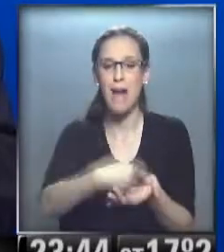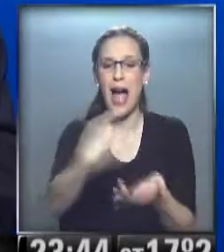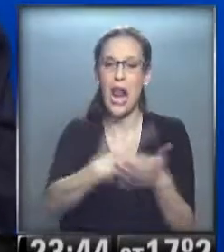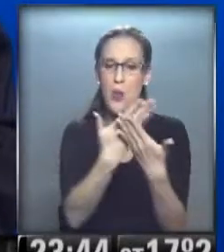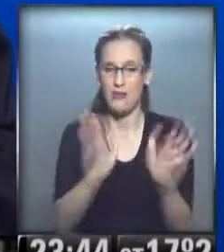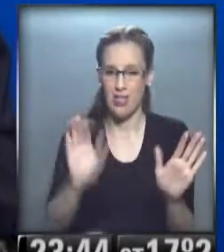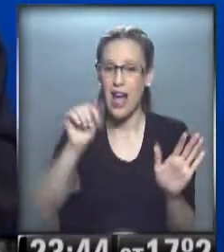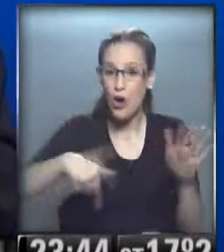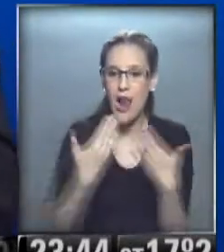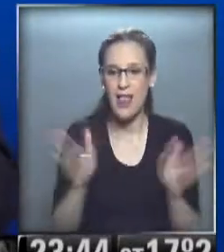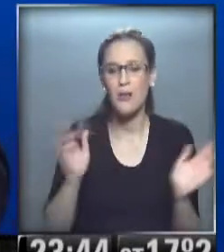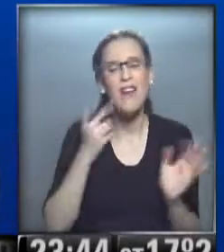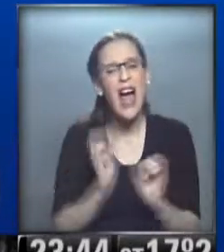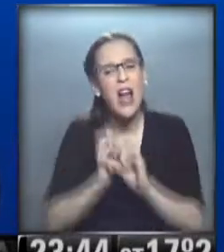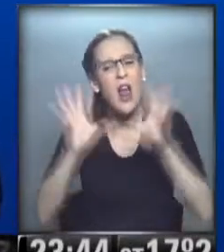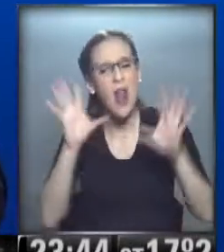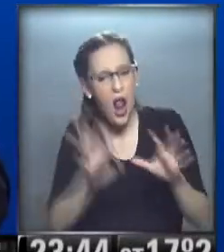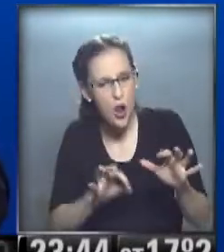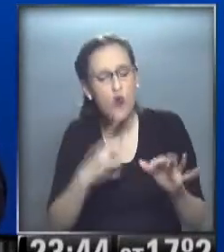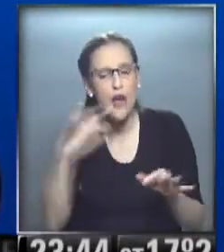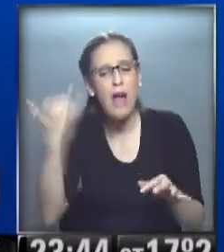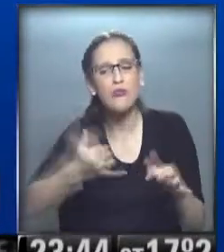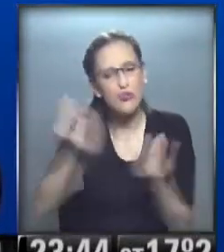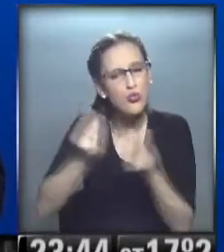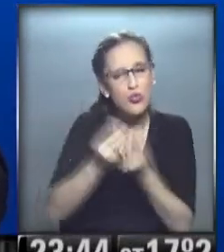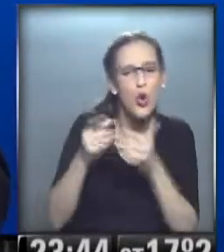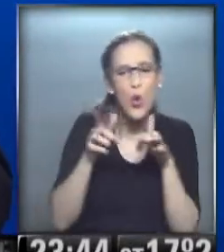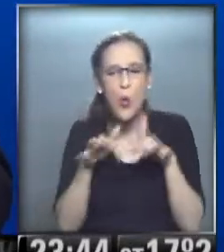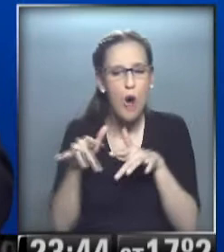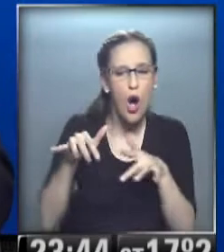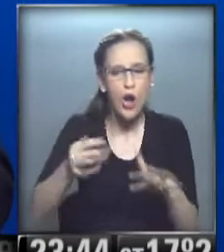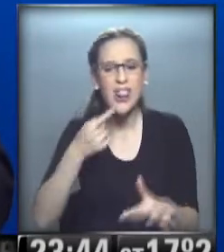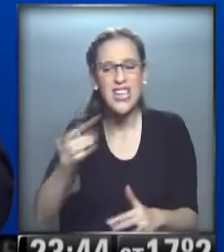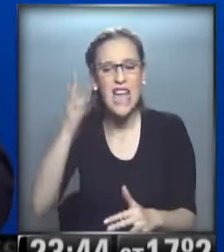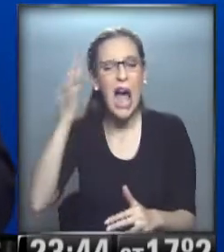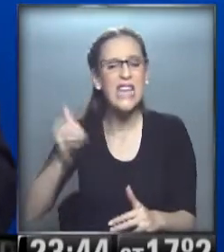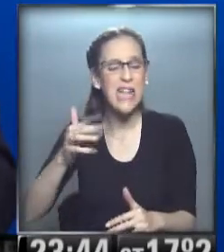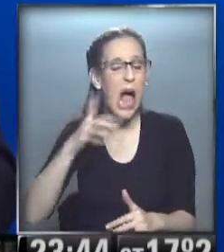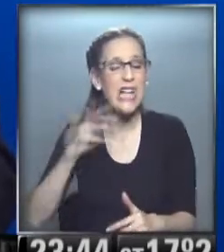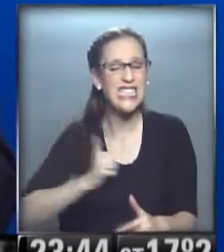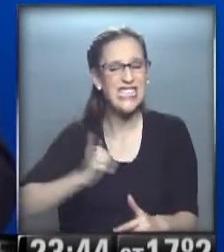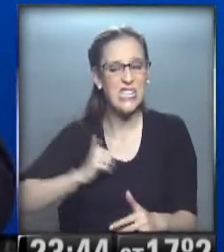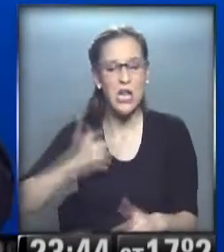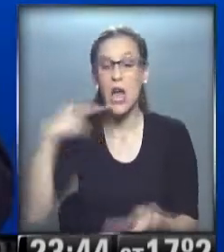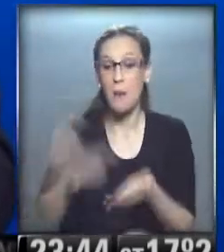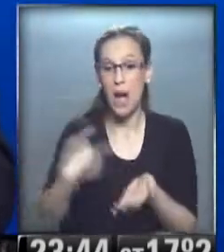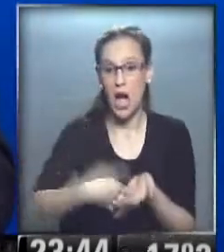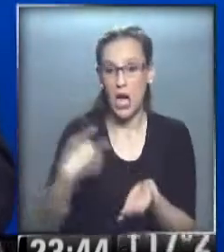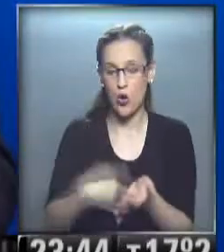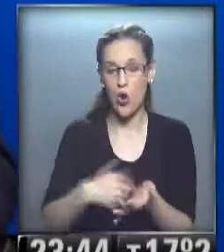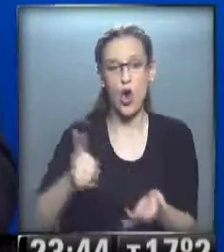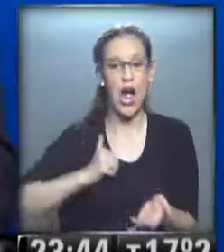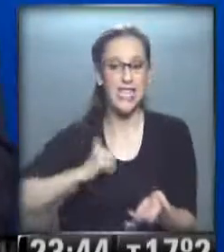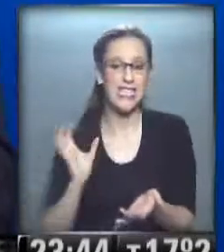sobre este tema? Porque hubo algunas versiones que decían que fue la Cancillería quien pagó esta fianza. Y bueno, como